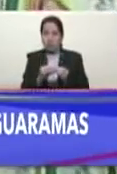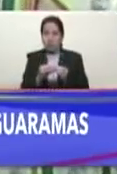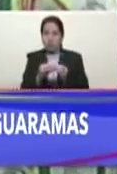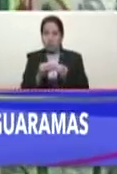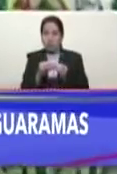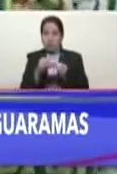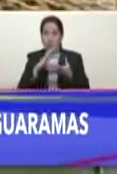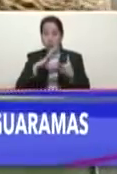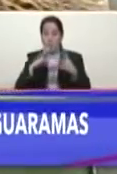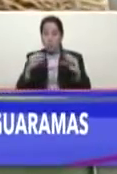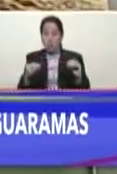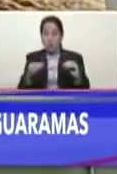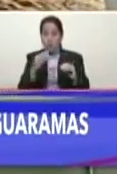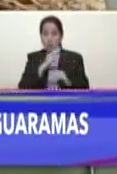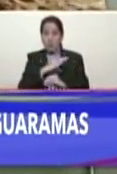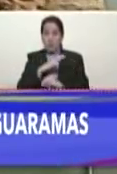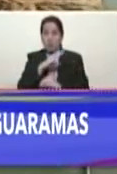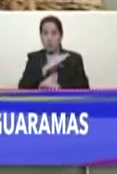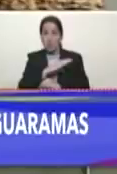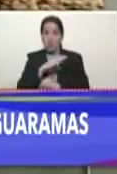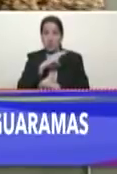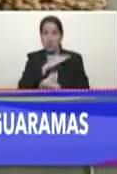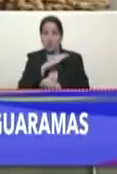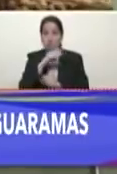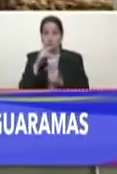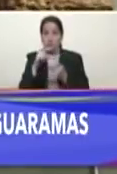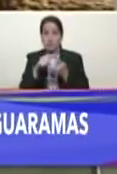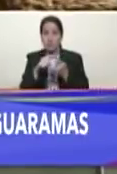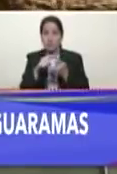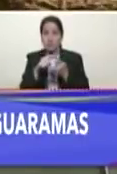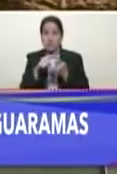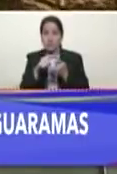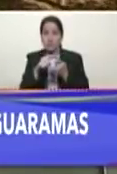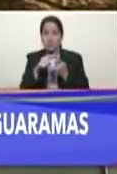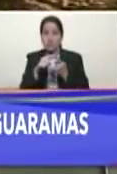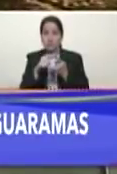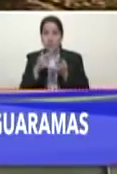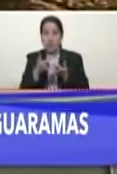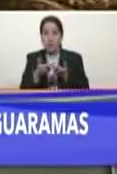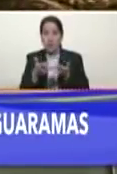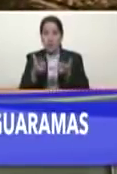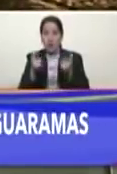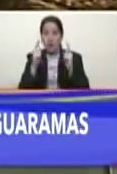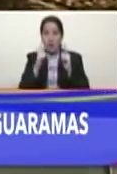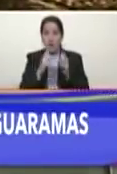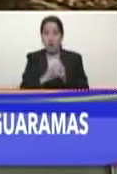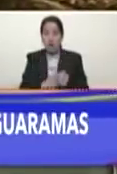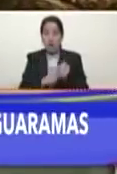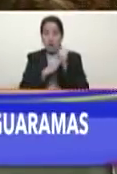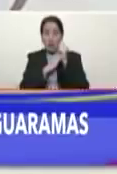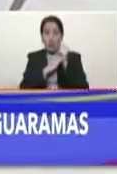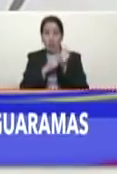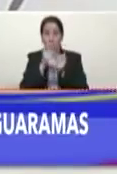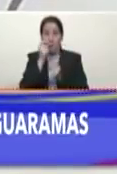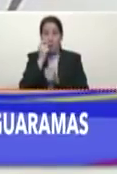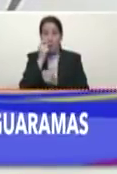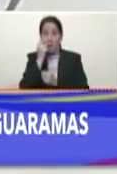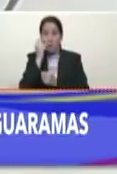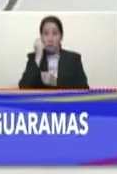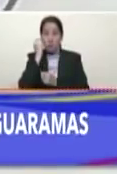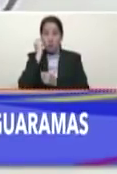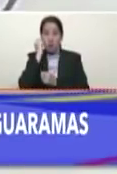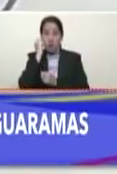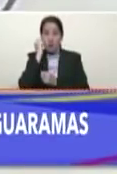CLA, nuestro Comité Local de Abastecimiento y Producción, líderes, lideresas, hombres y mujeres que